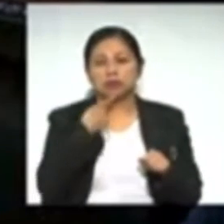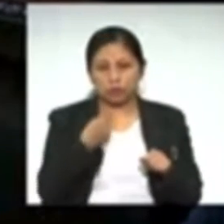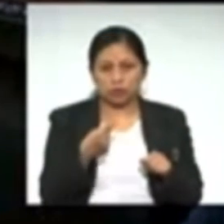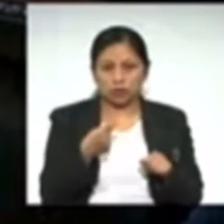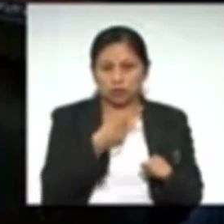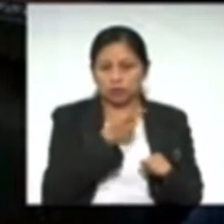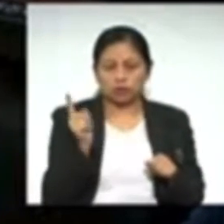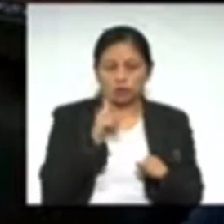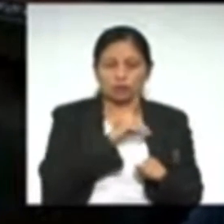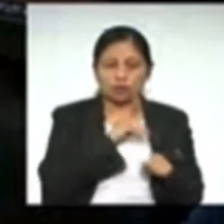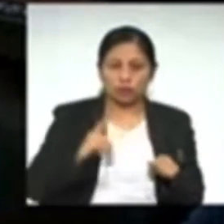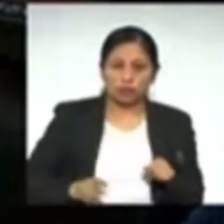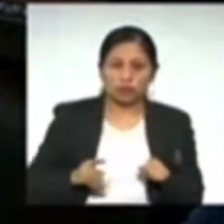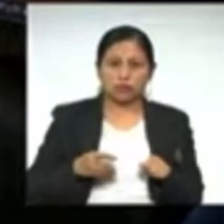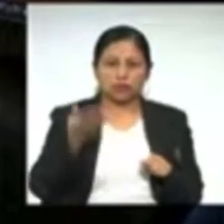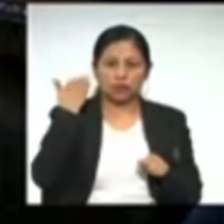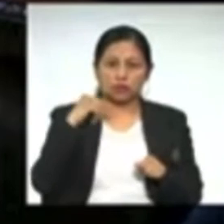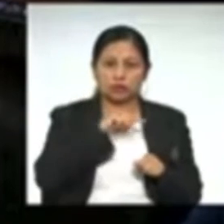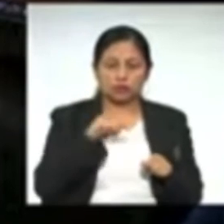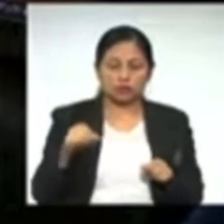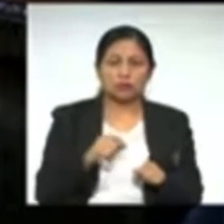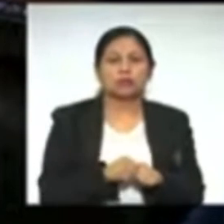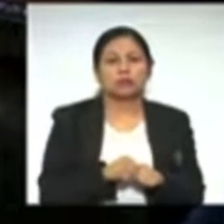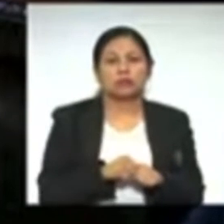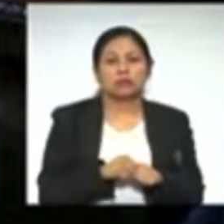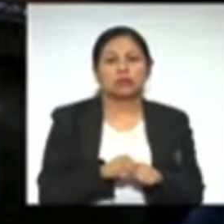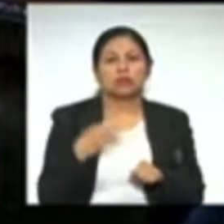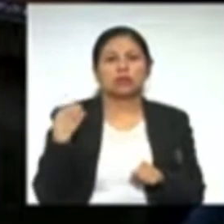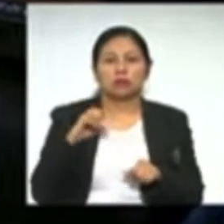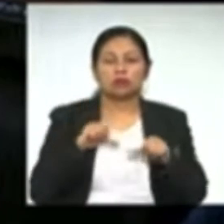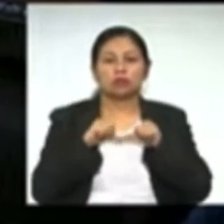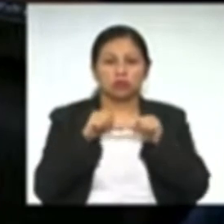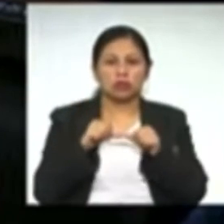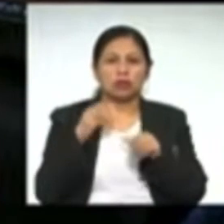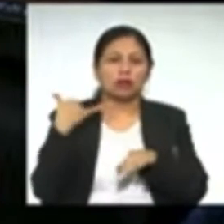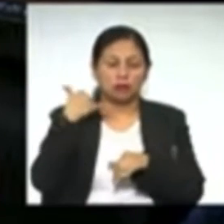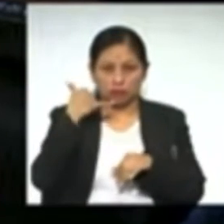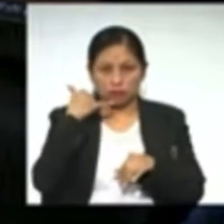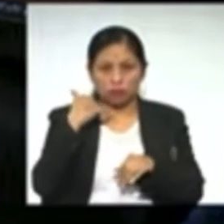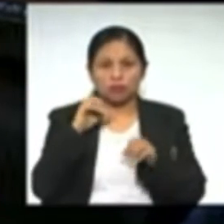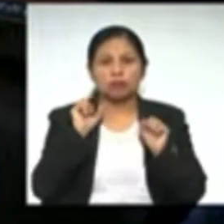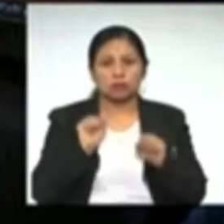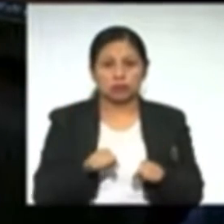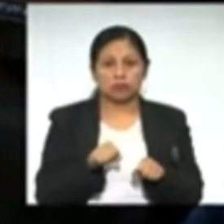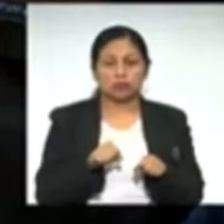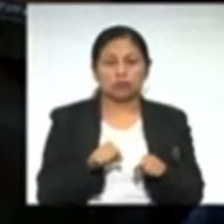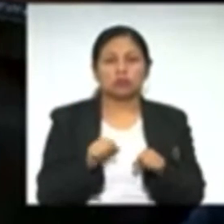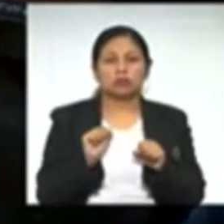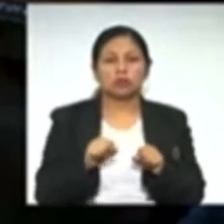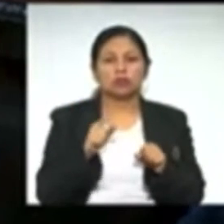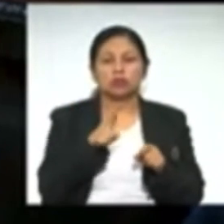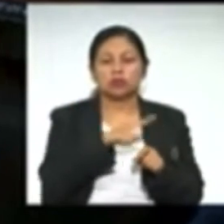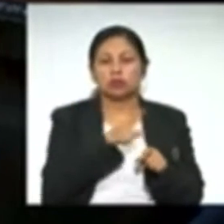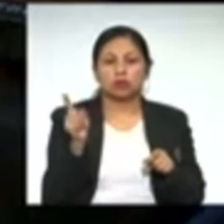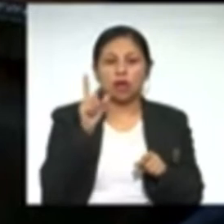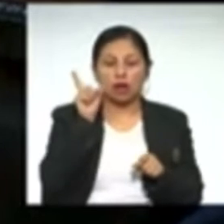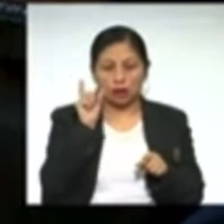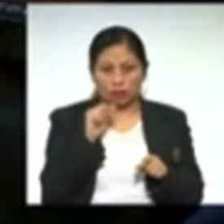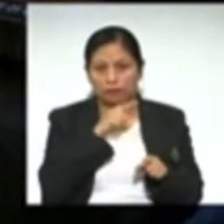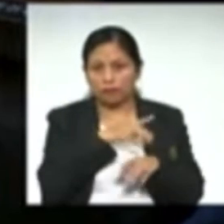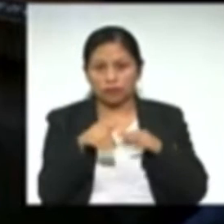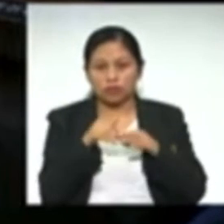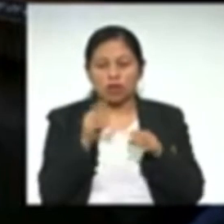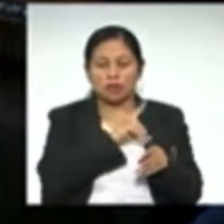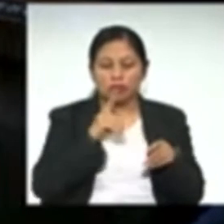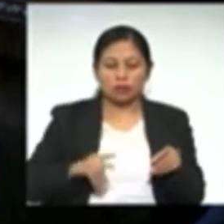dijo un colega la semana pasada, parece que sí llegó una llamada que puso a los muchachos, a